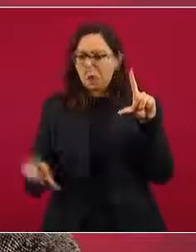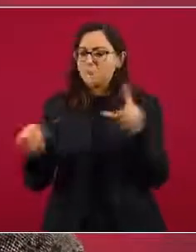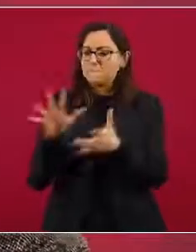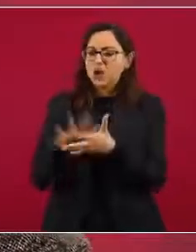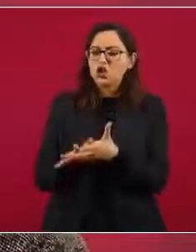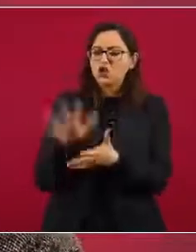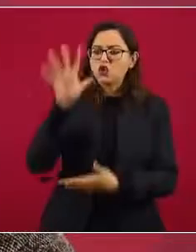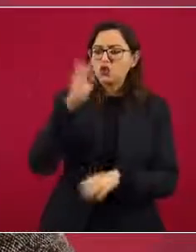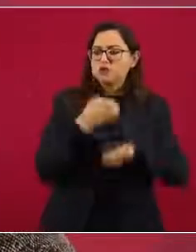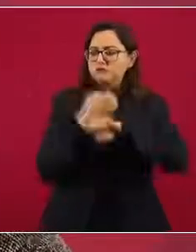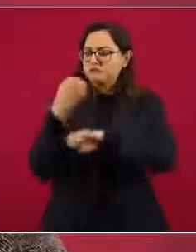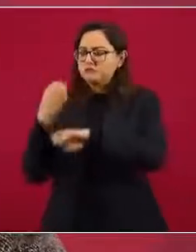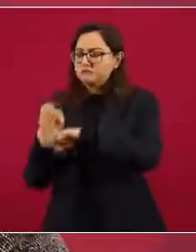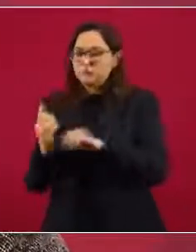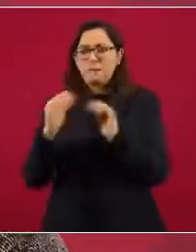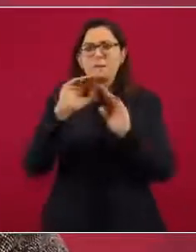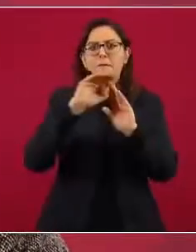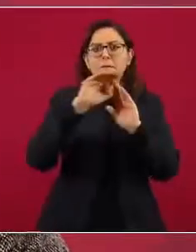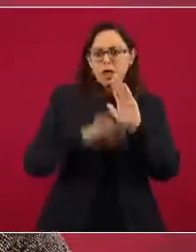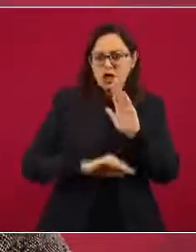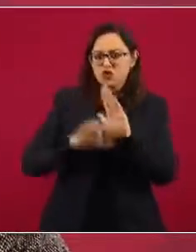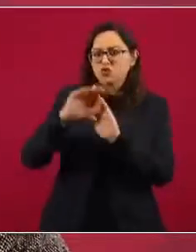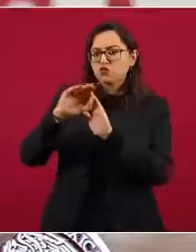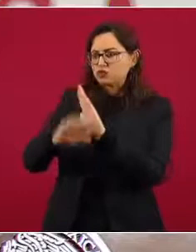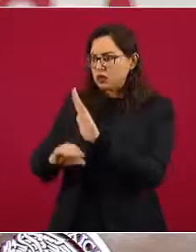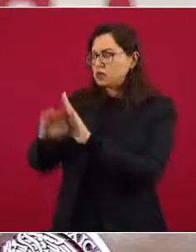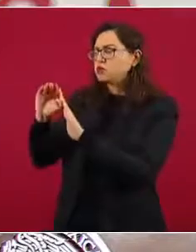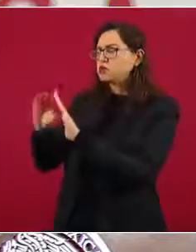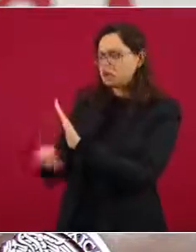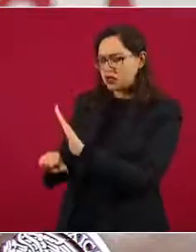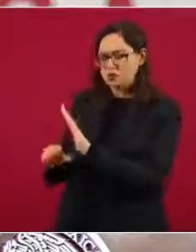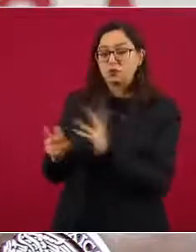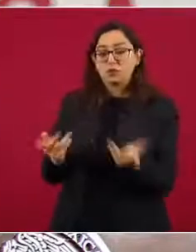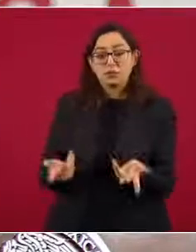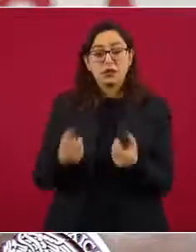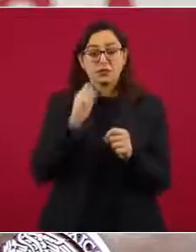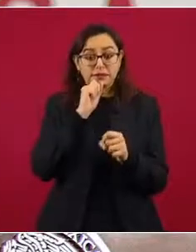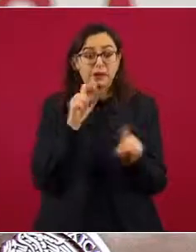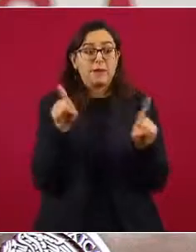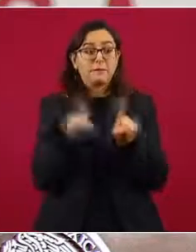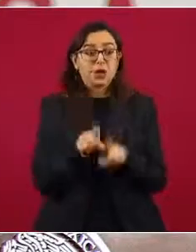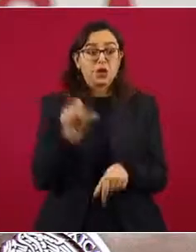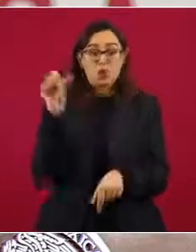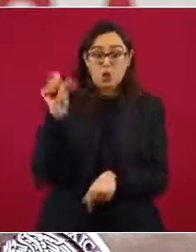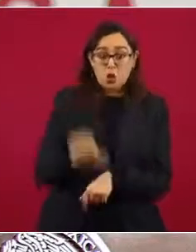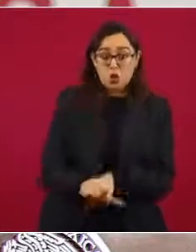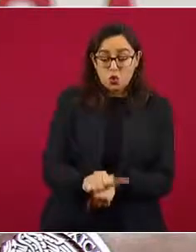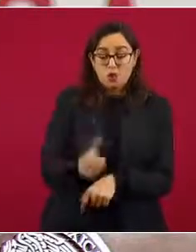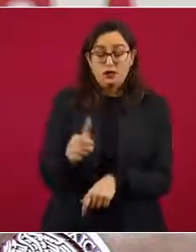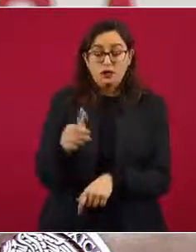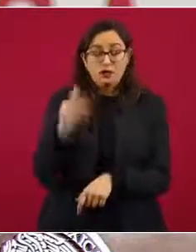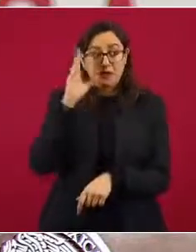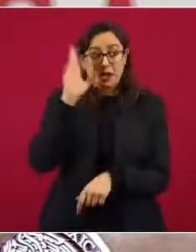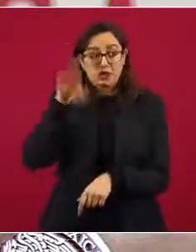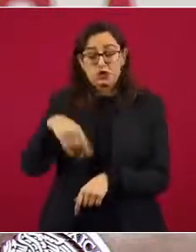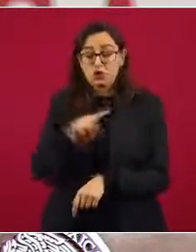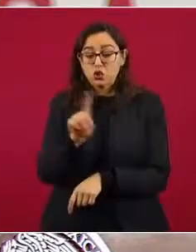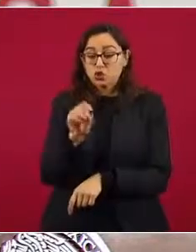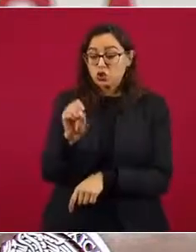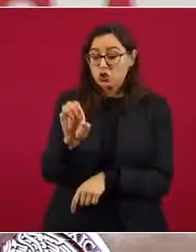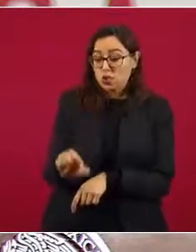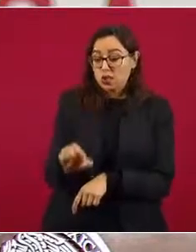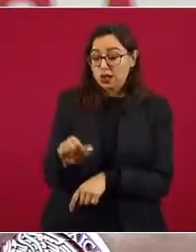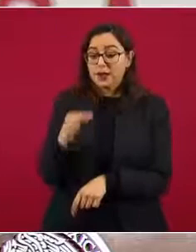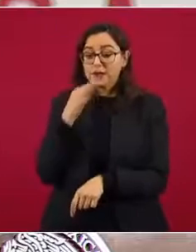fue anunciado, el maestro Zoé, director del Instituto Mexicano del Seguro Social, en